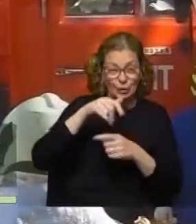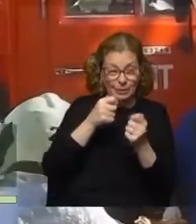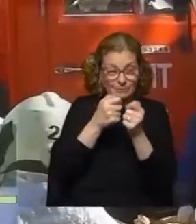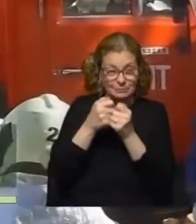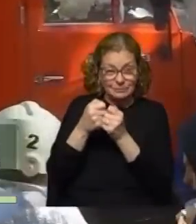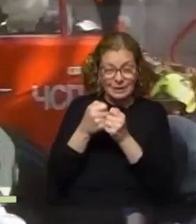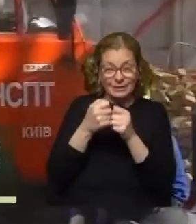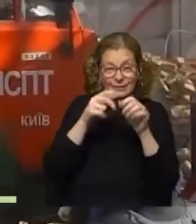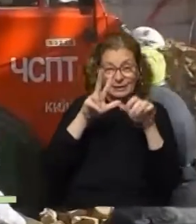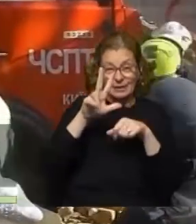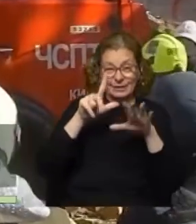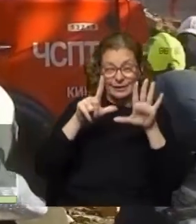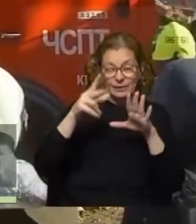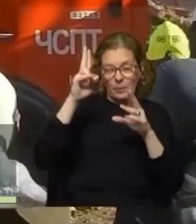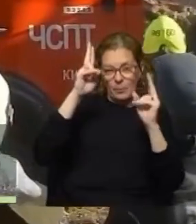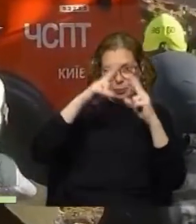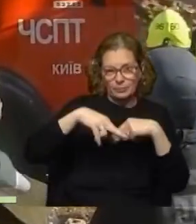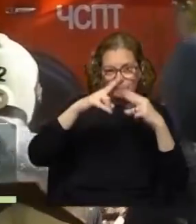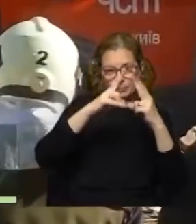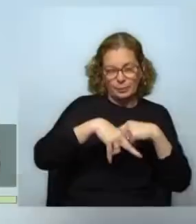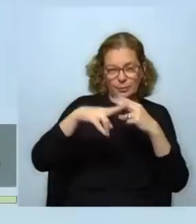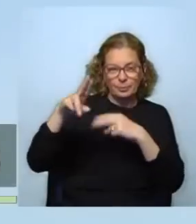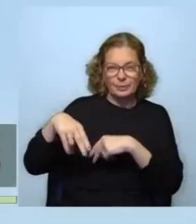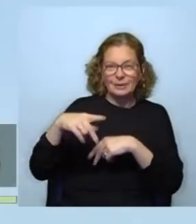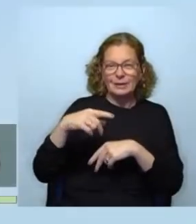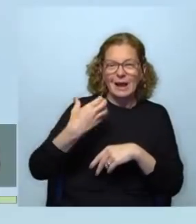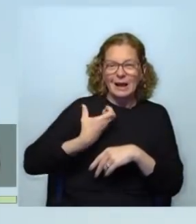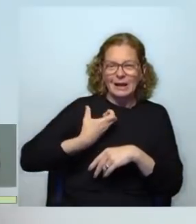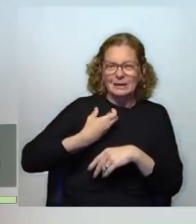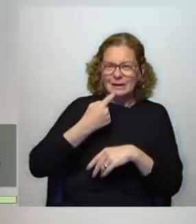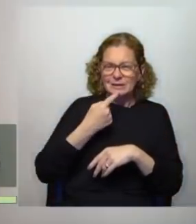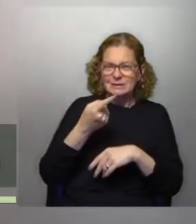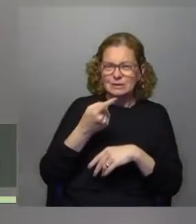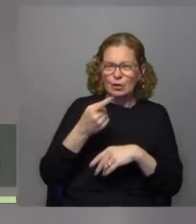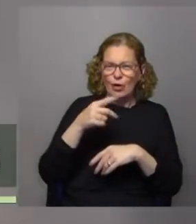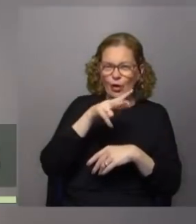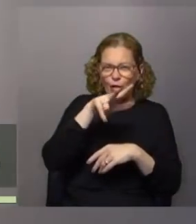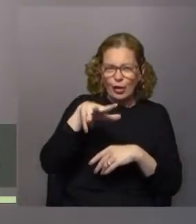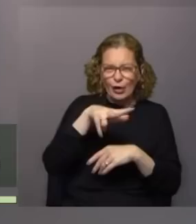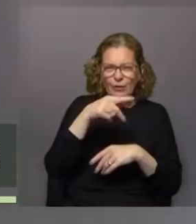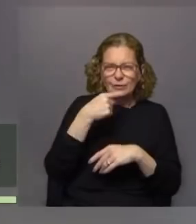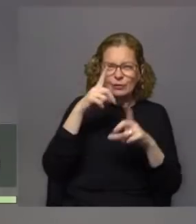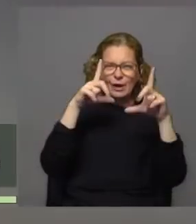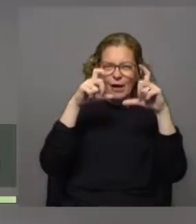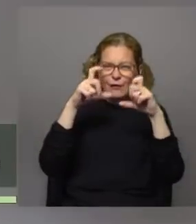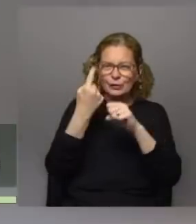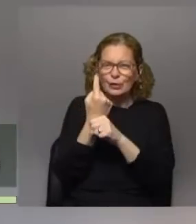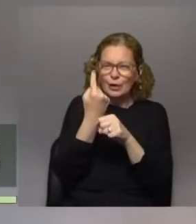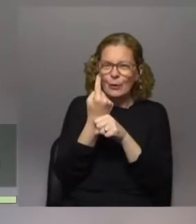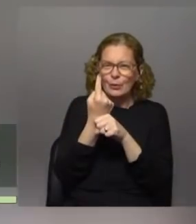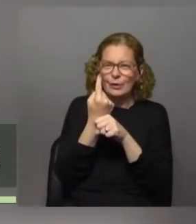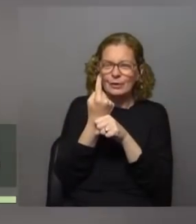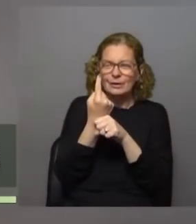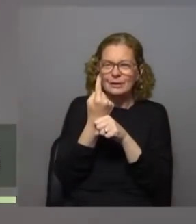pudieron ser derribados el alcalde de kieve confirmó que se trataba de un ataque con drones y publicó una foto de uno de los aparatos